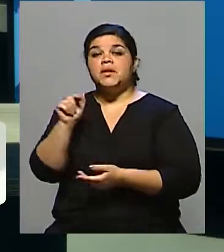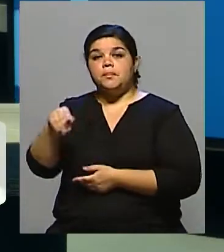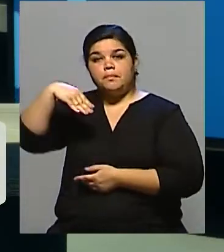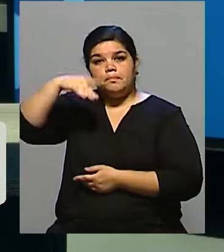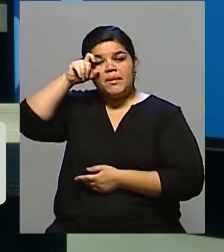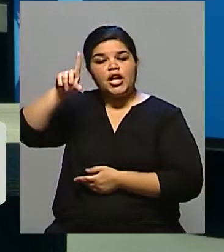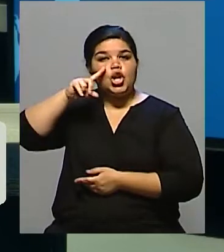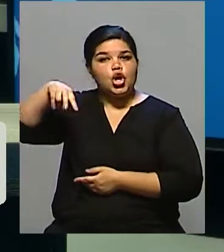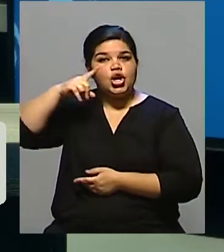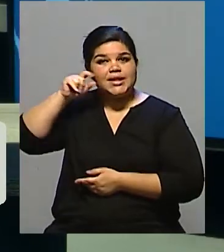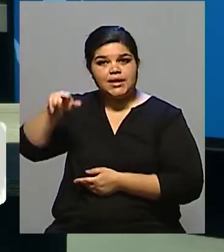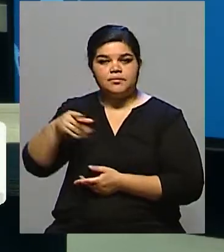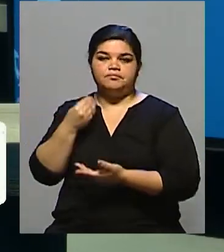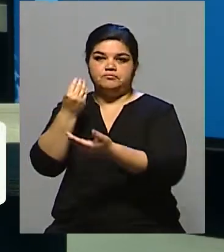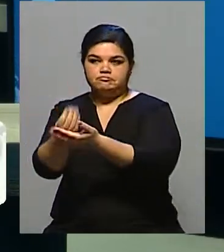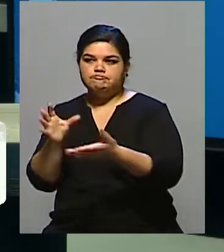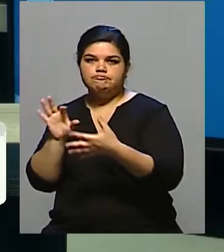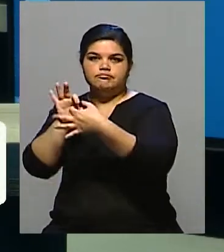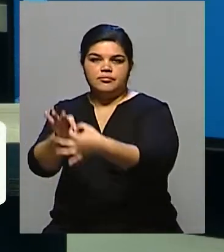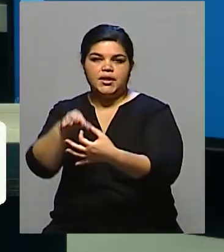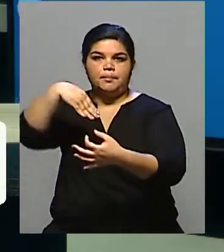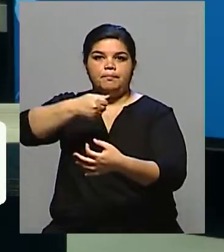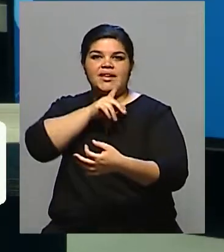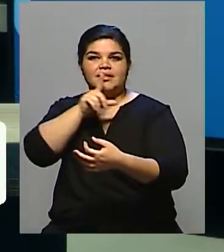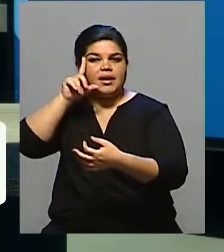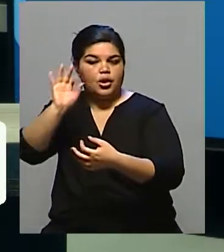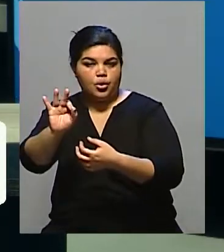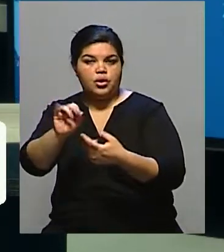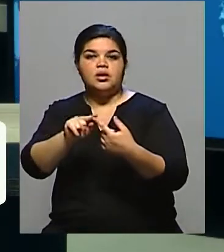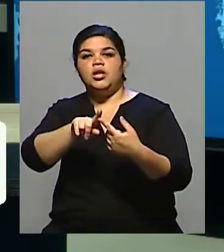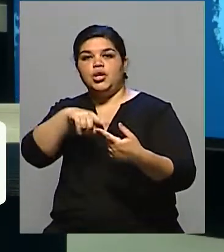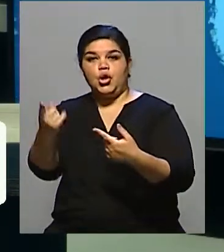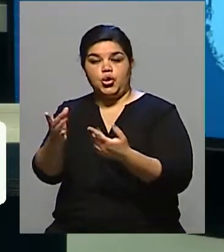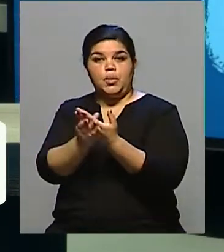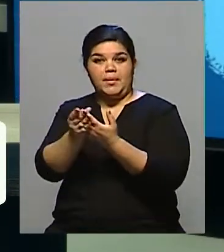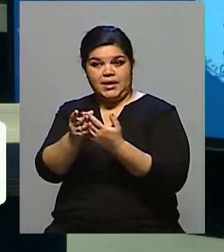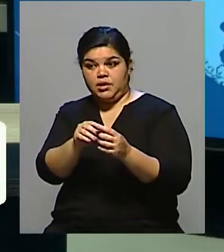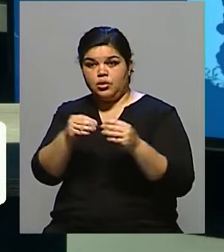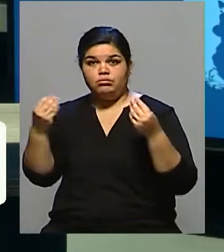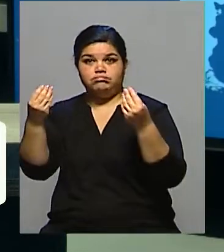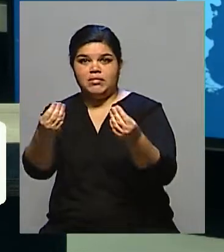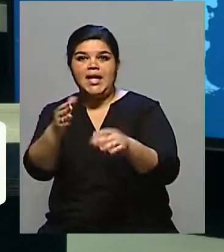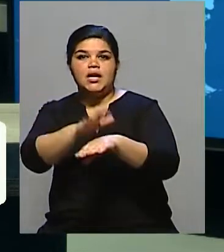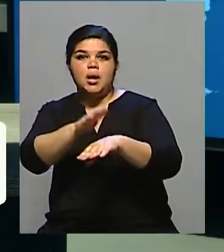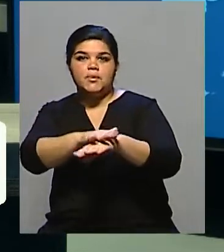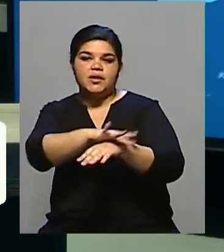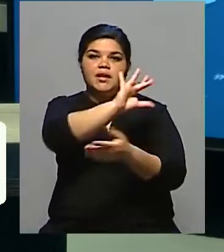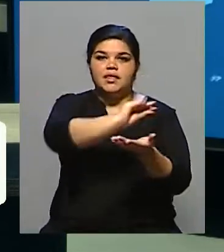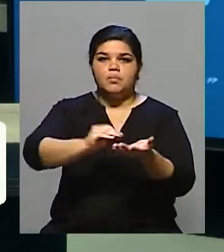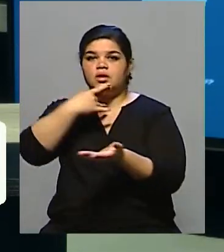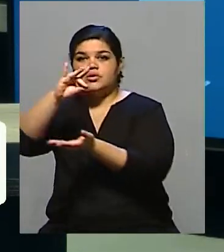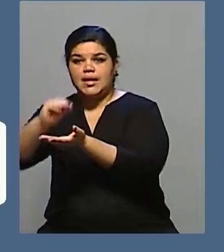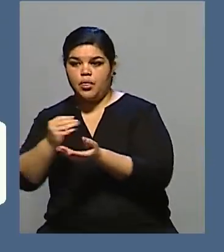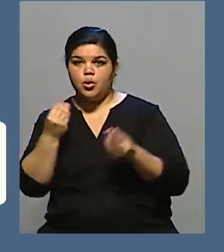de los exministros de Interior, Matteo Salvini, y del ex primer ministro Berlusconi, tendrán el control en ambas cámaras. Unos resultados